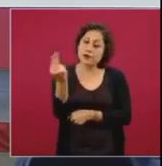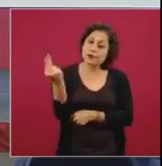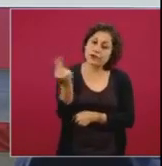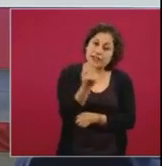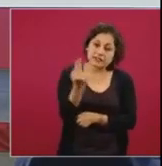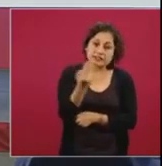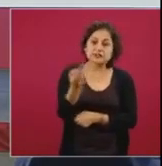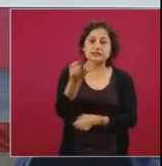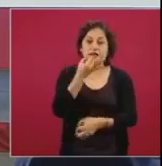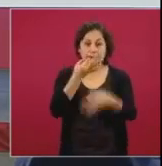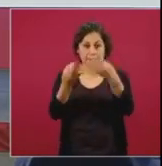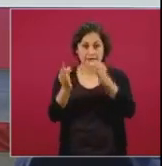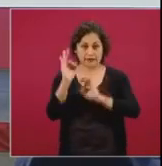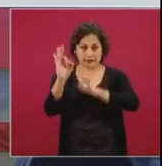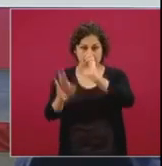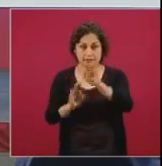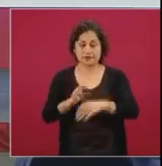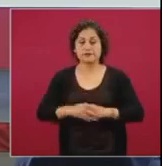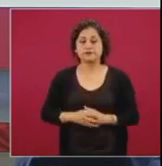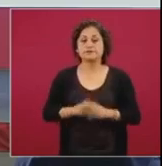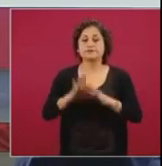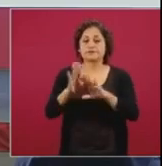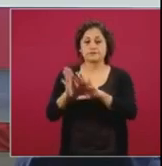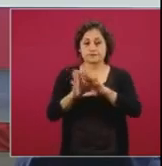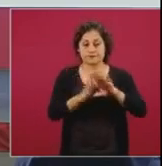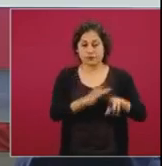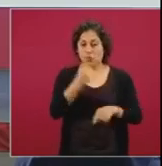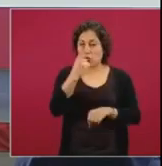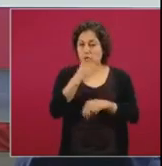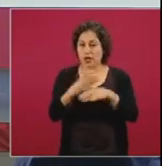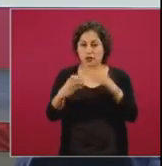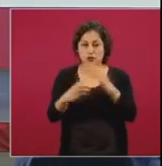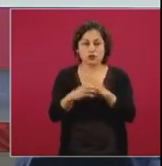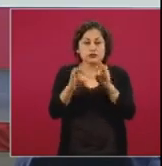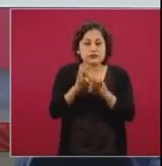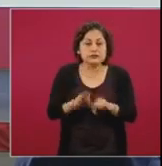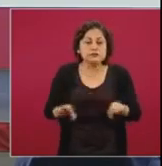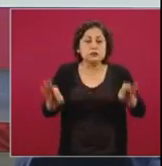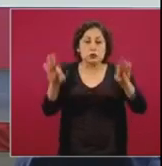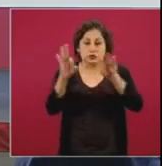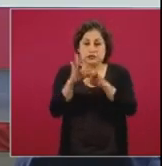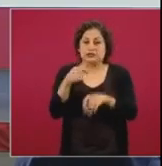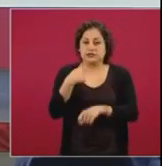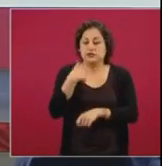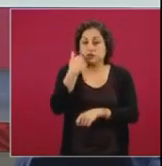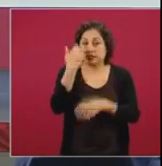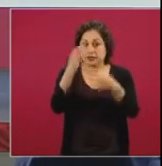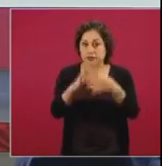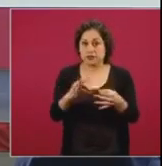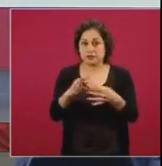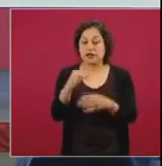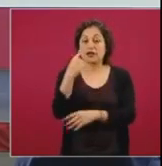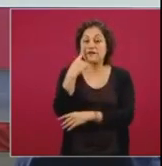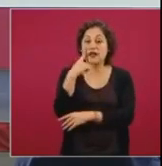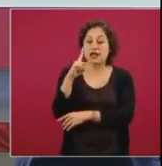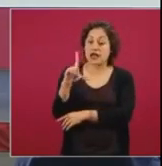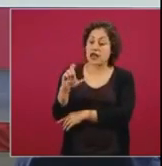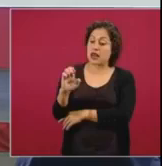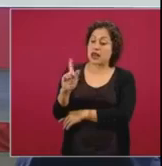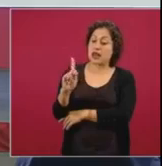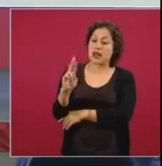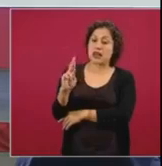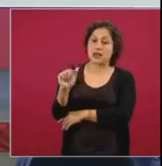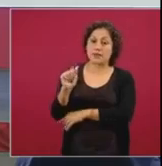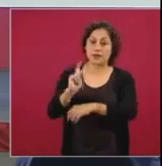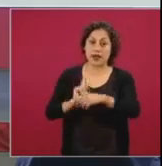curar. Hay una parte que quiero tocar mucho, esta creencia. La lepra no hace que se te caiga la piel,